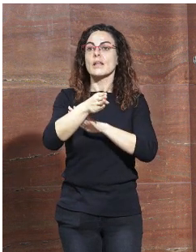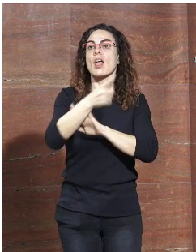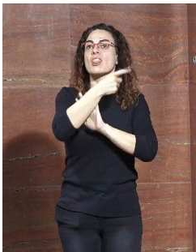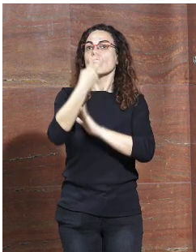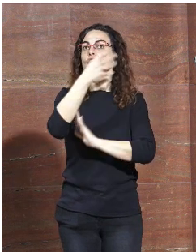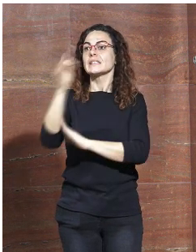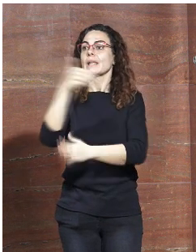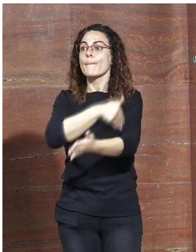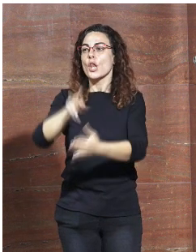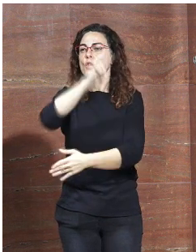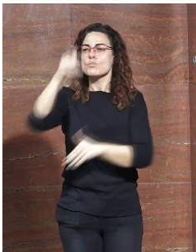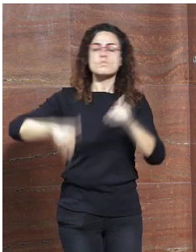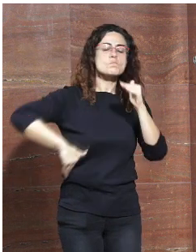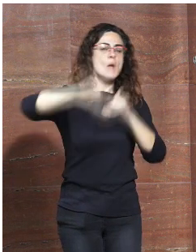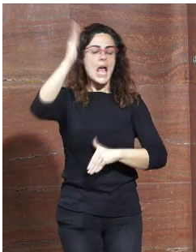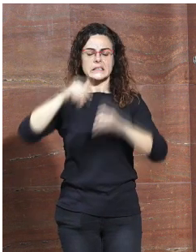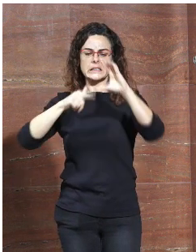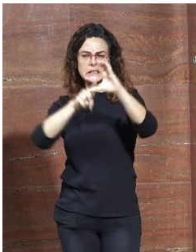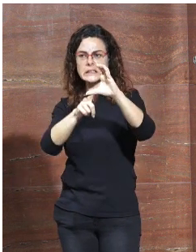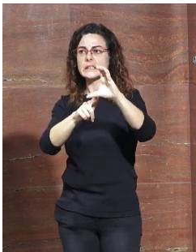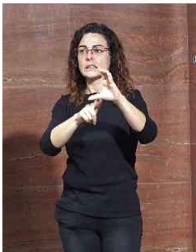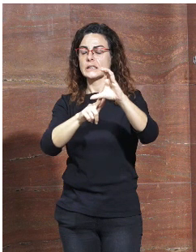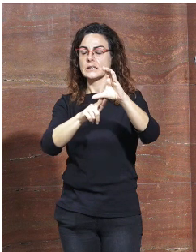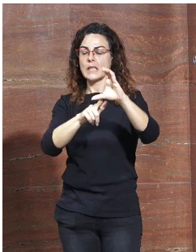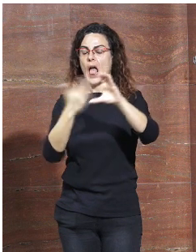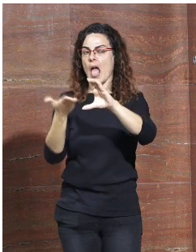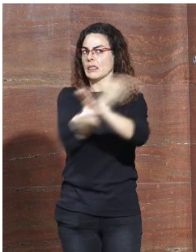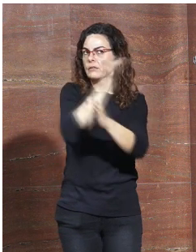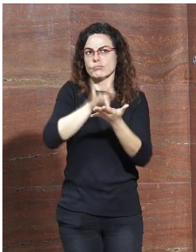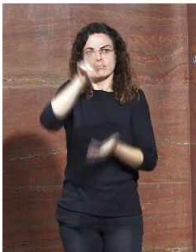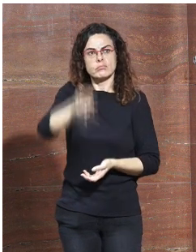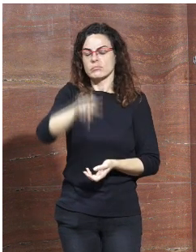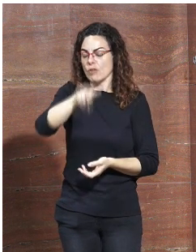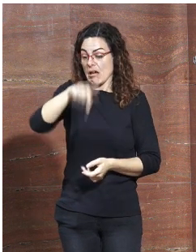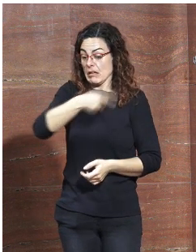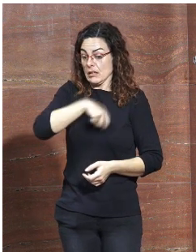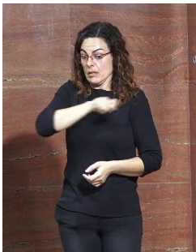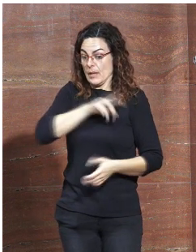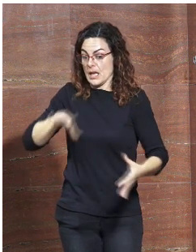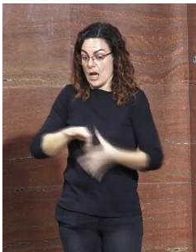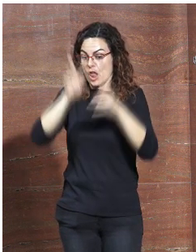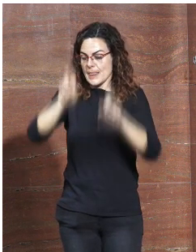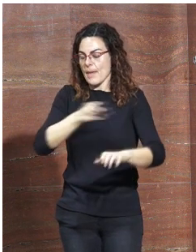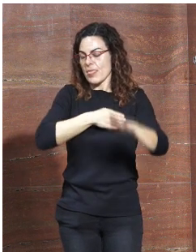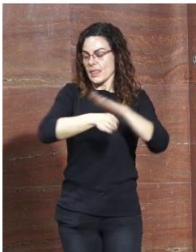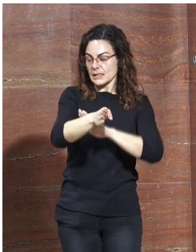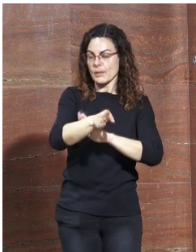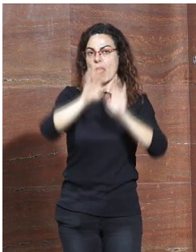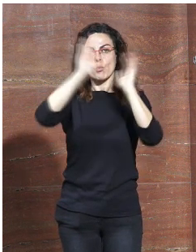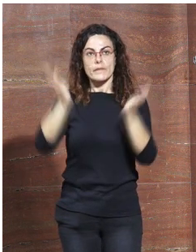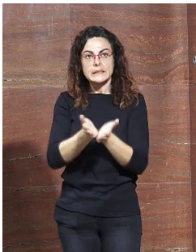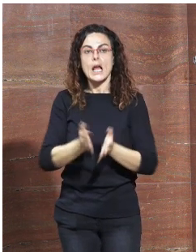de euros, un despliegue presupuestario sin precedentes en nuestro país en materia de accesibilidad